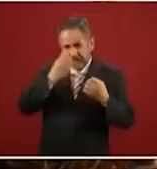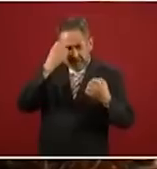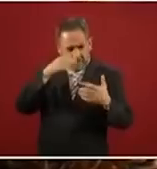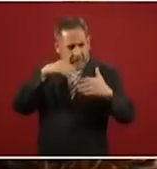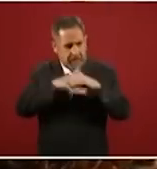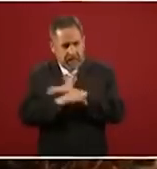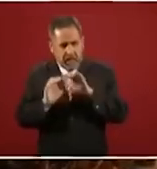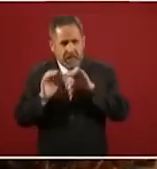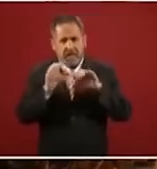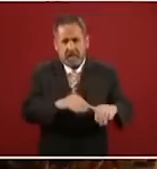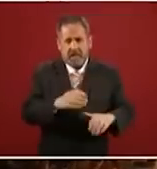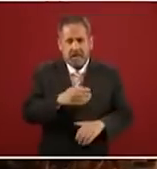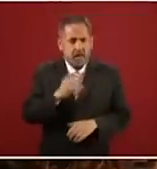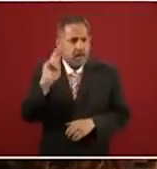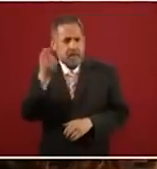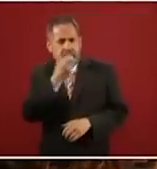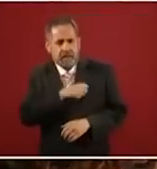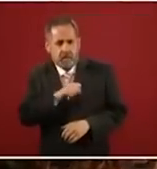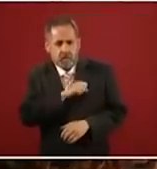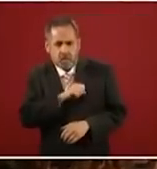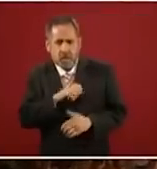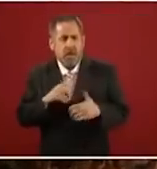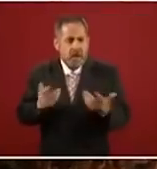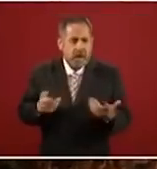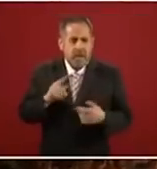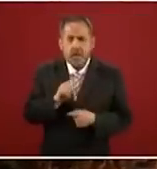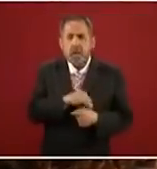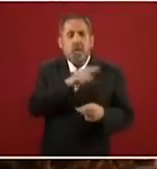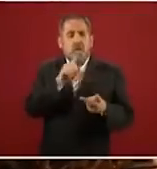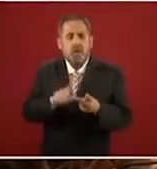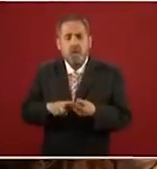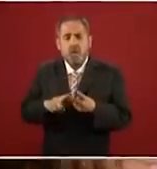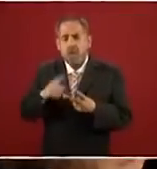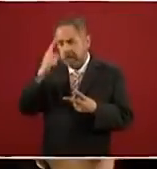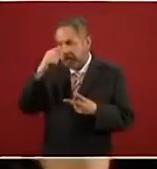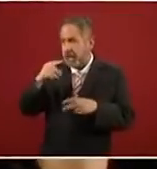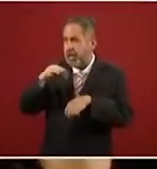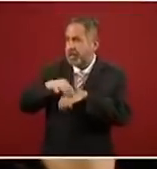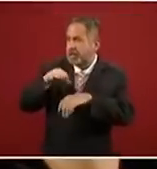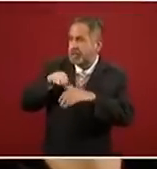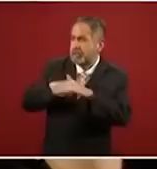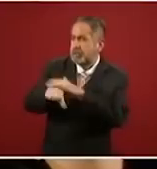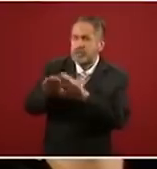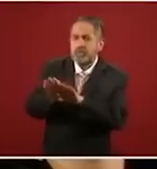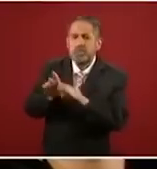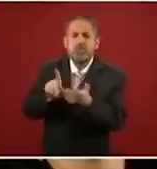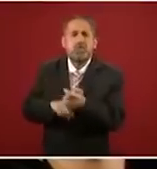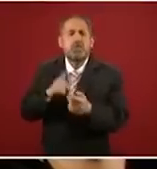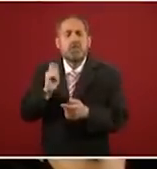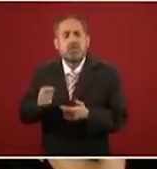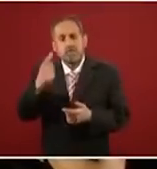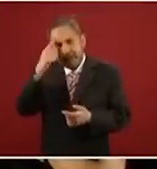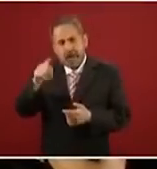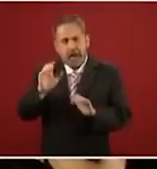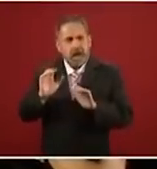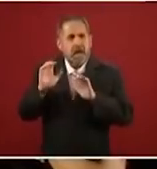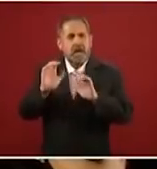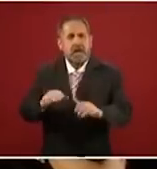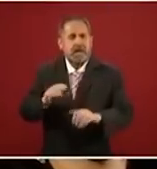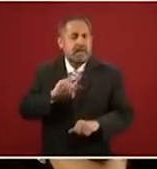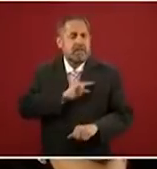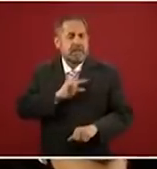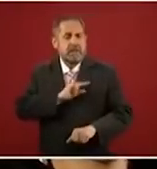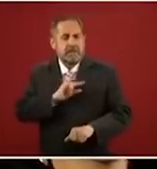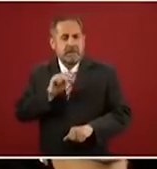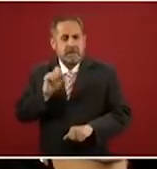universidad de la salud pero los médicos se enfrentan a otro tipo de examen de admisión que es el que se aplica para ingresar a una especialidad